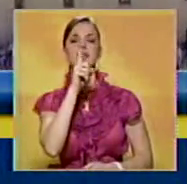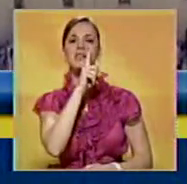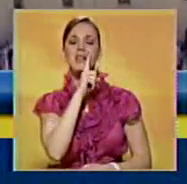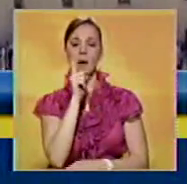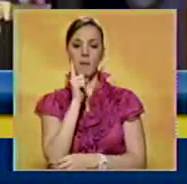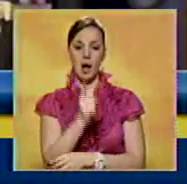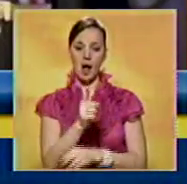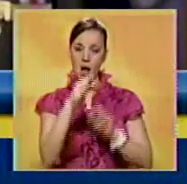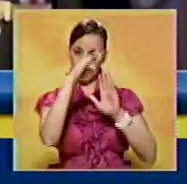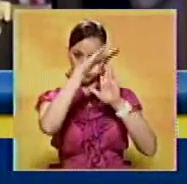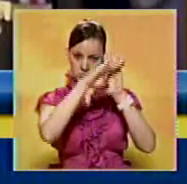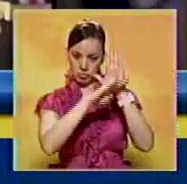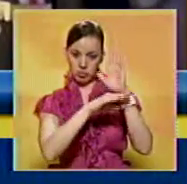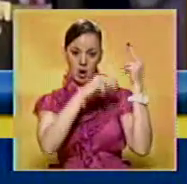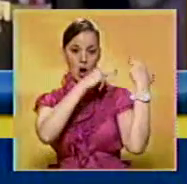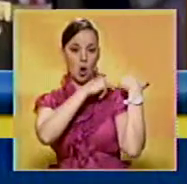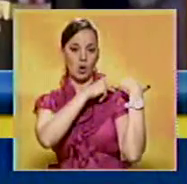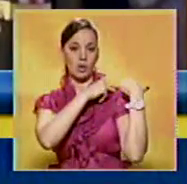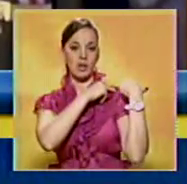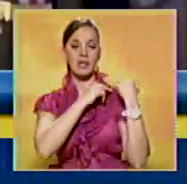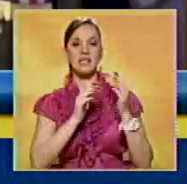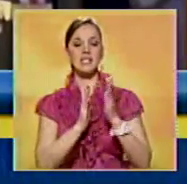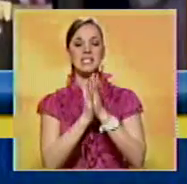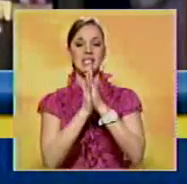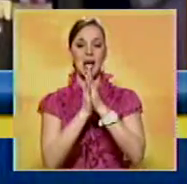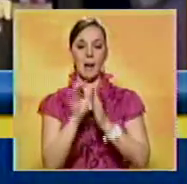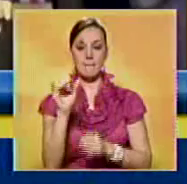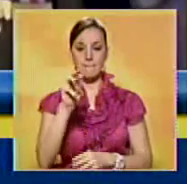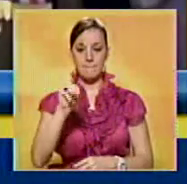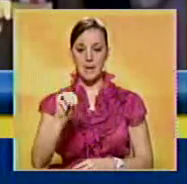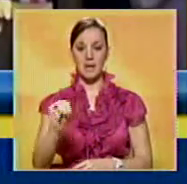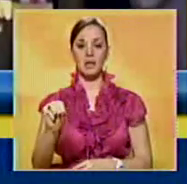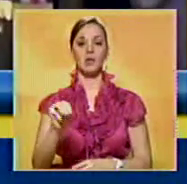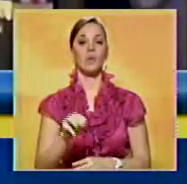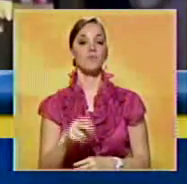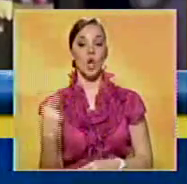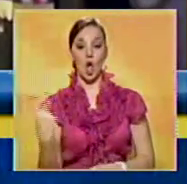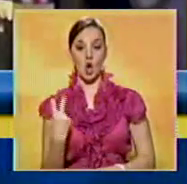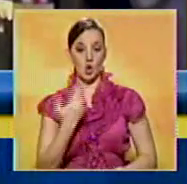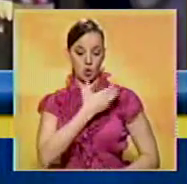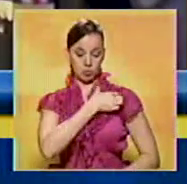de San Hermenegildo. Juan Carlos y Felipe vistieron sus